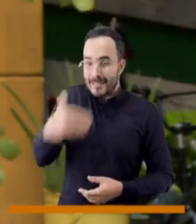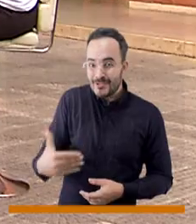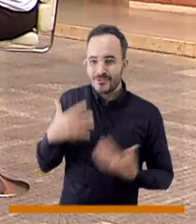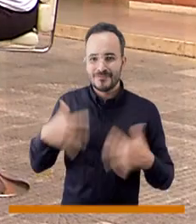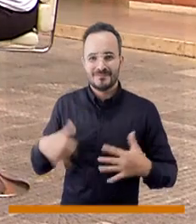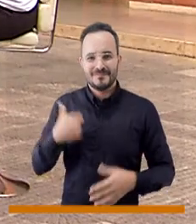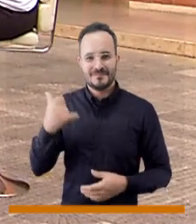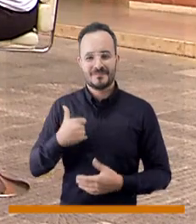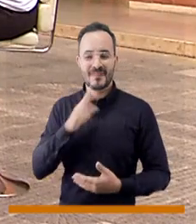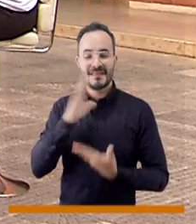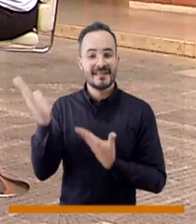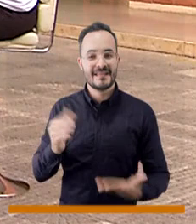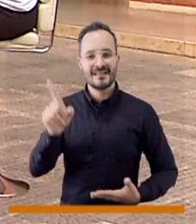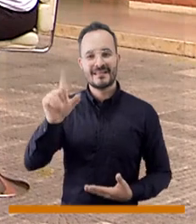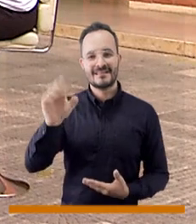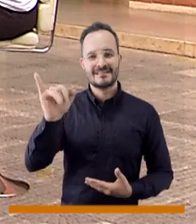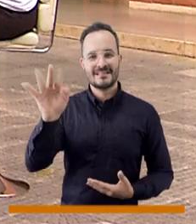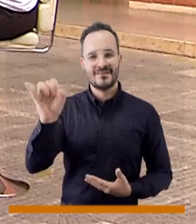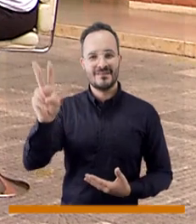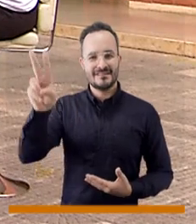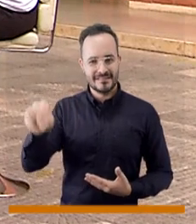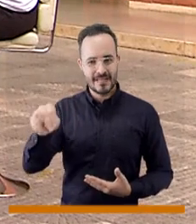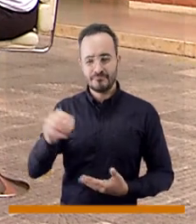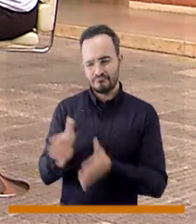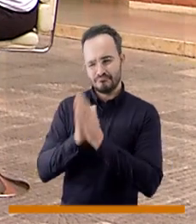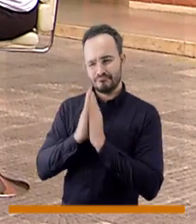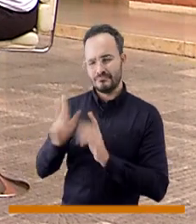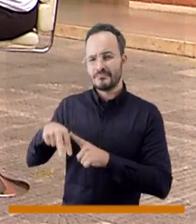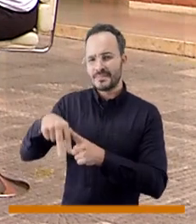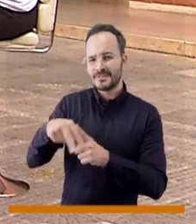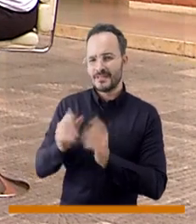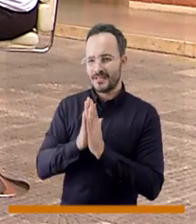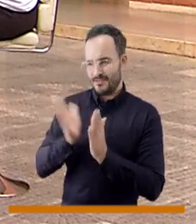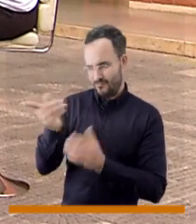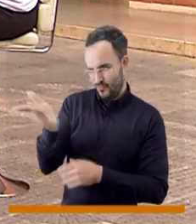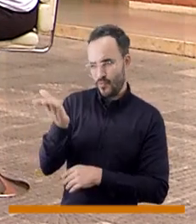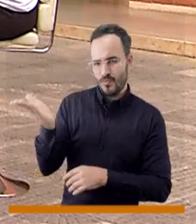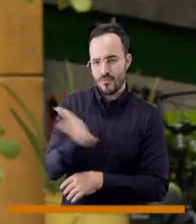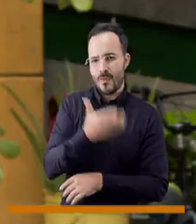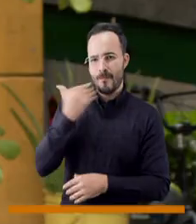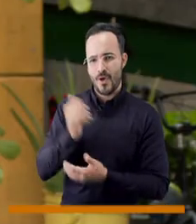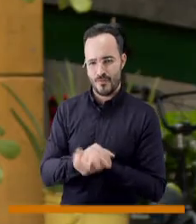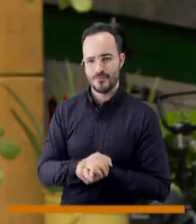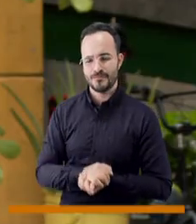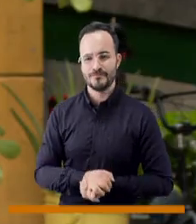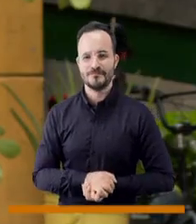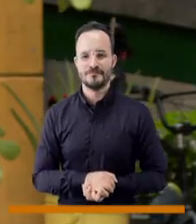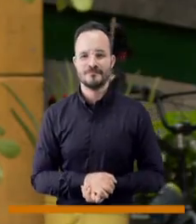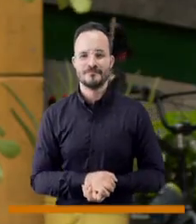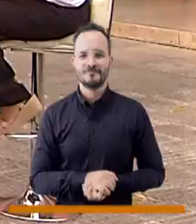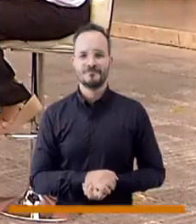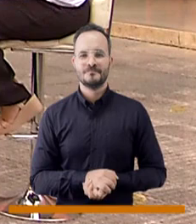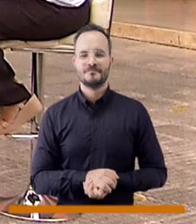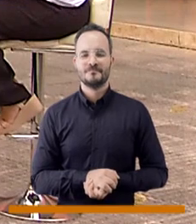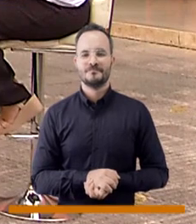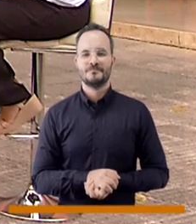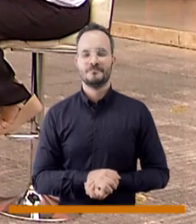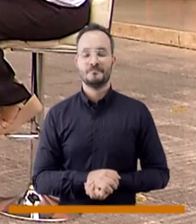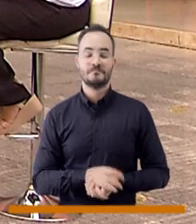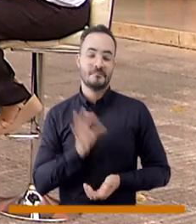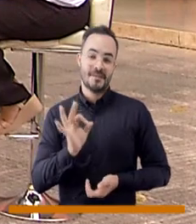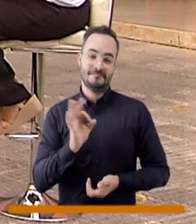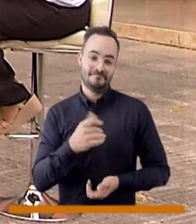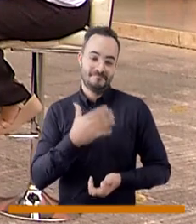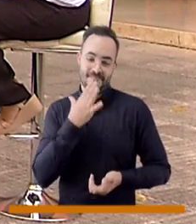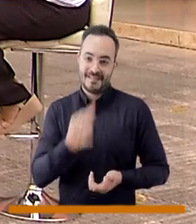virtual, un niño. Estamos hoy con Sebastián y ayúdenos usted presentando a Sebastián, a quien le damos justamente la bienvenida.